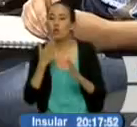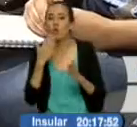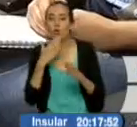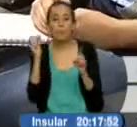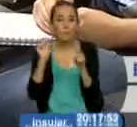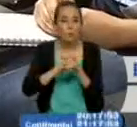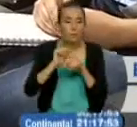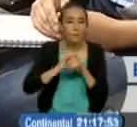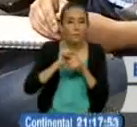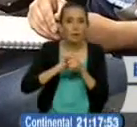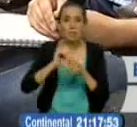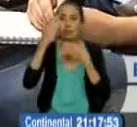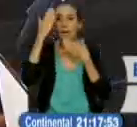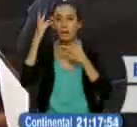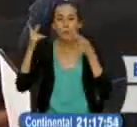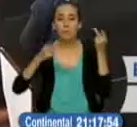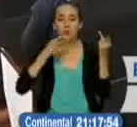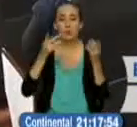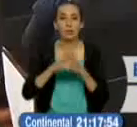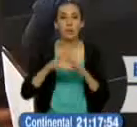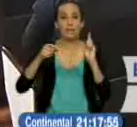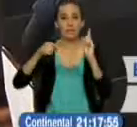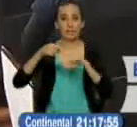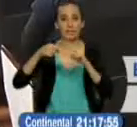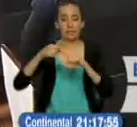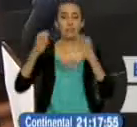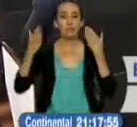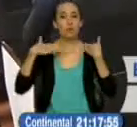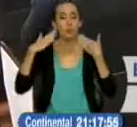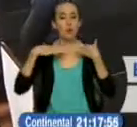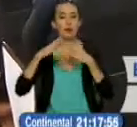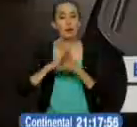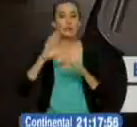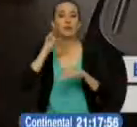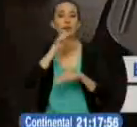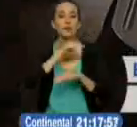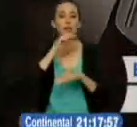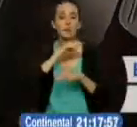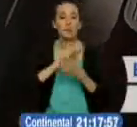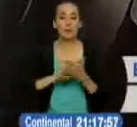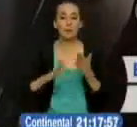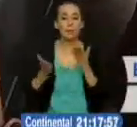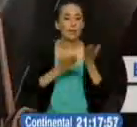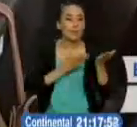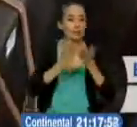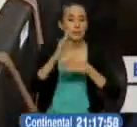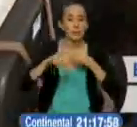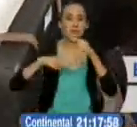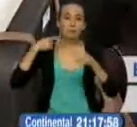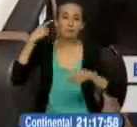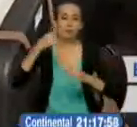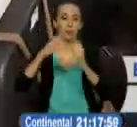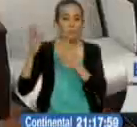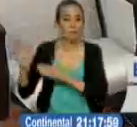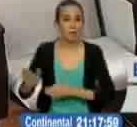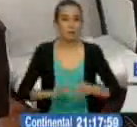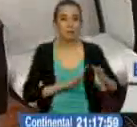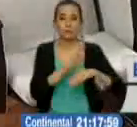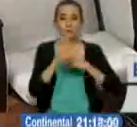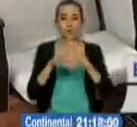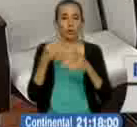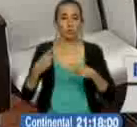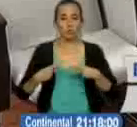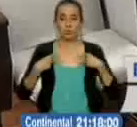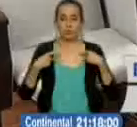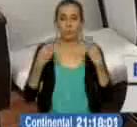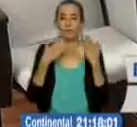pública. Quito, Guayaquil y Manta serán las primeras ciudades donde se recolectará la información que servirá para la puesta en marcha del Plan Toda una Vida y de sus